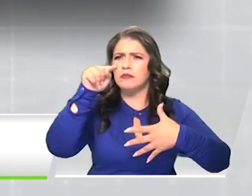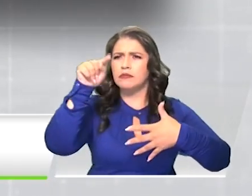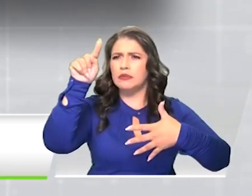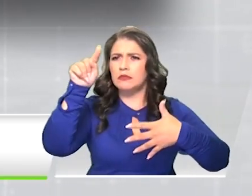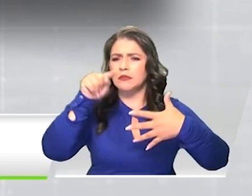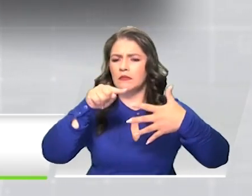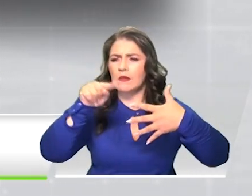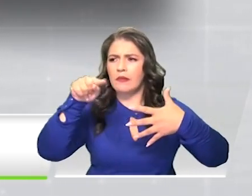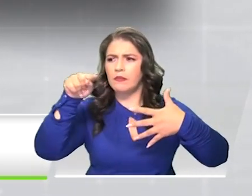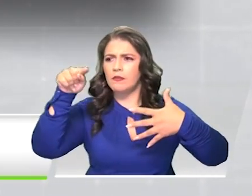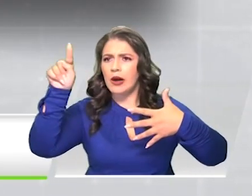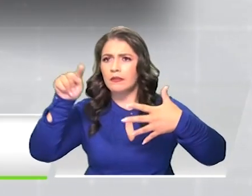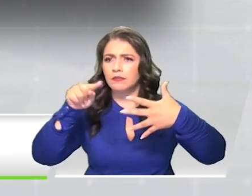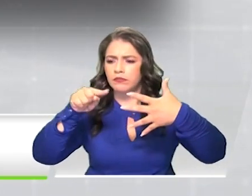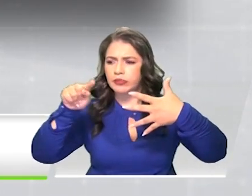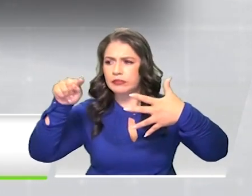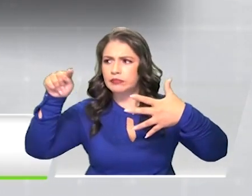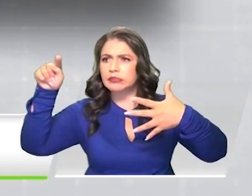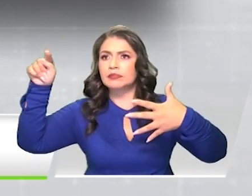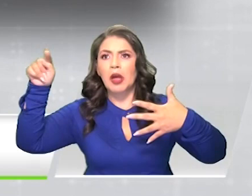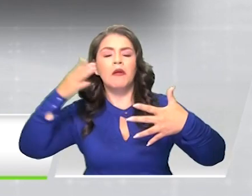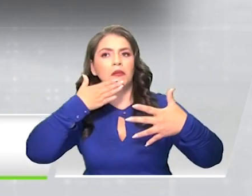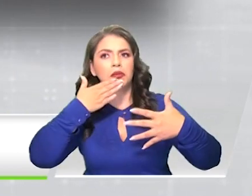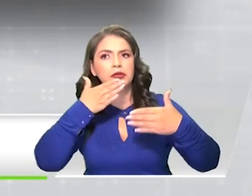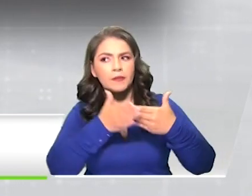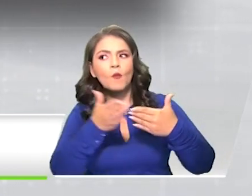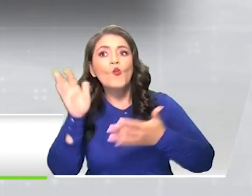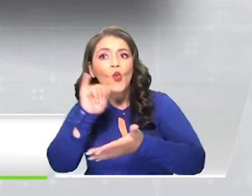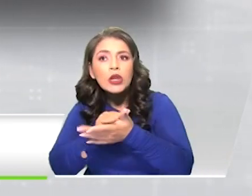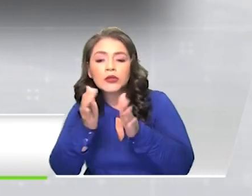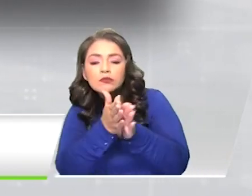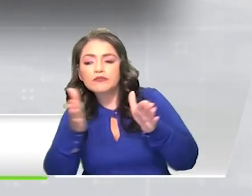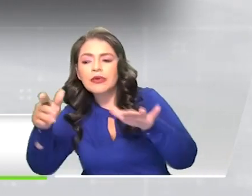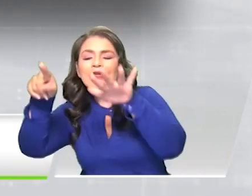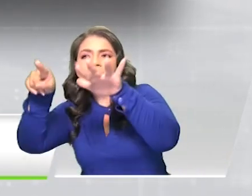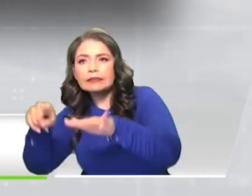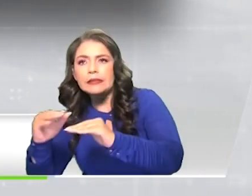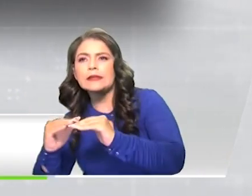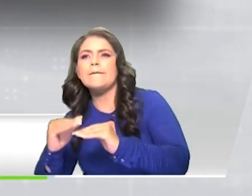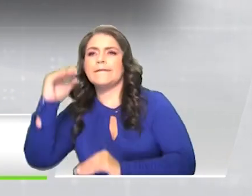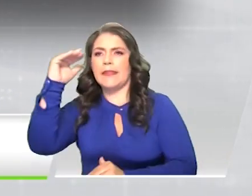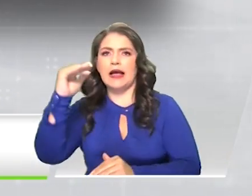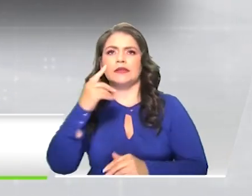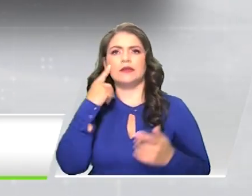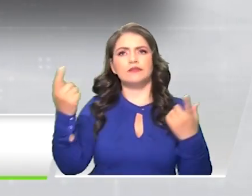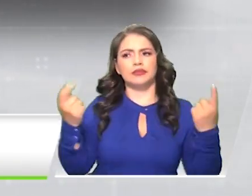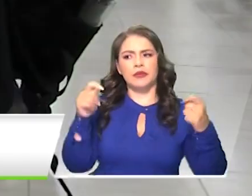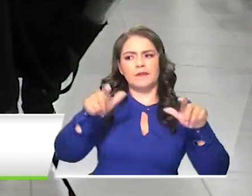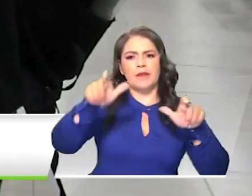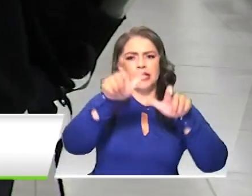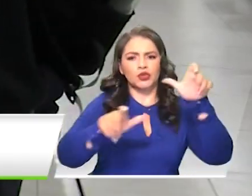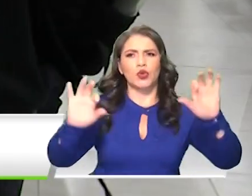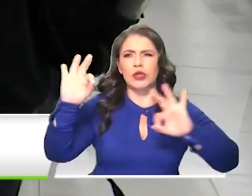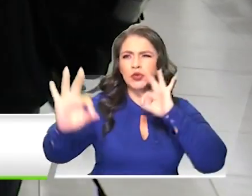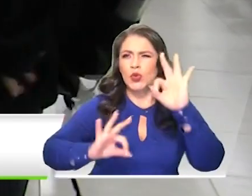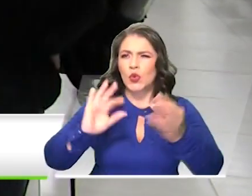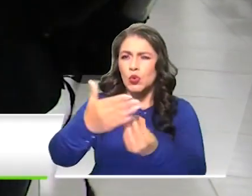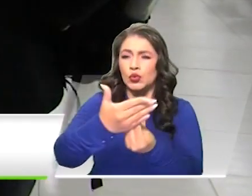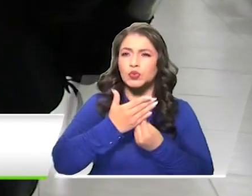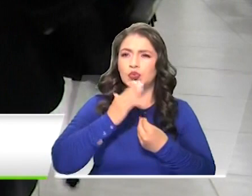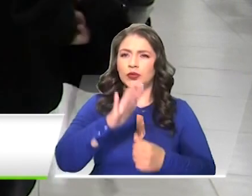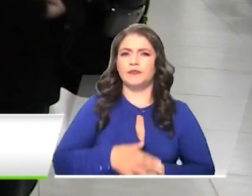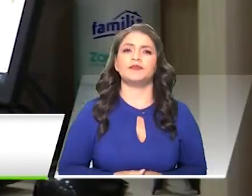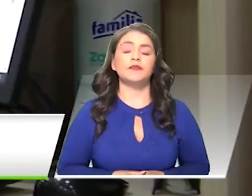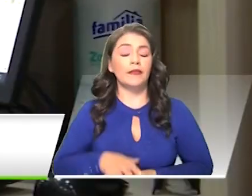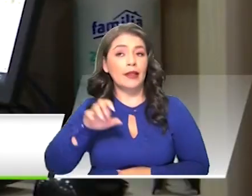la prórroga en tanto cumple con una de las misiones de esa superintendencia, relacionado con la protección de la población. También afirmó la